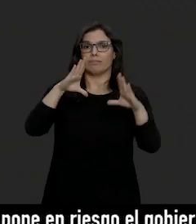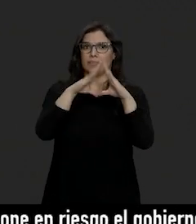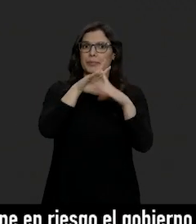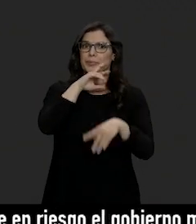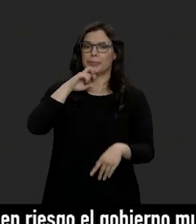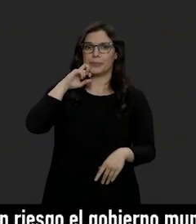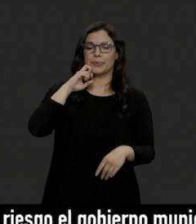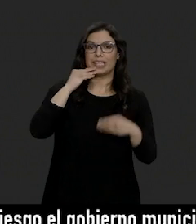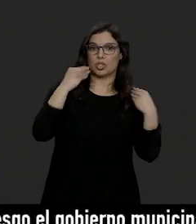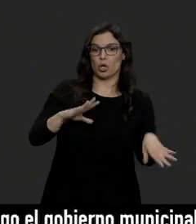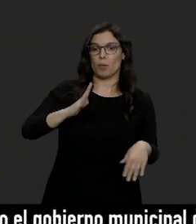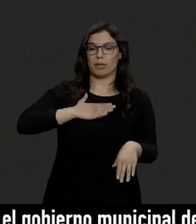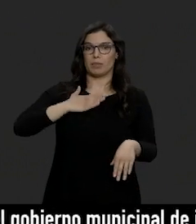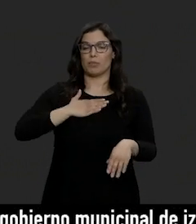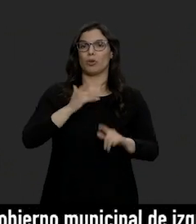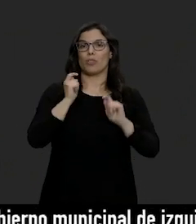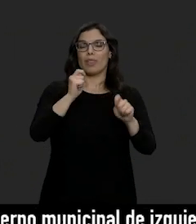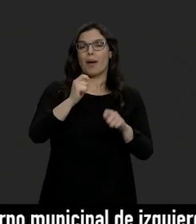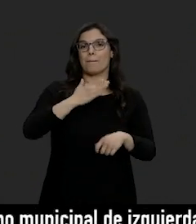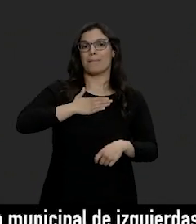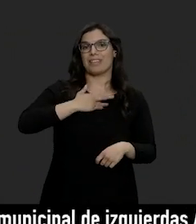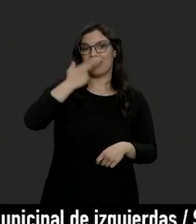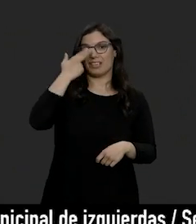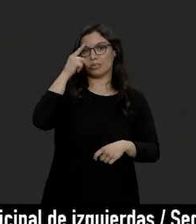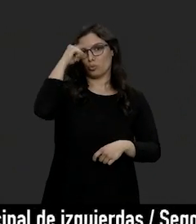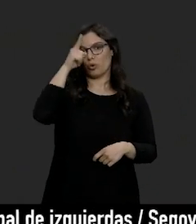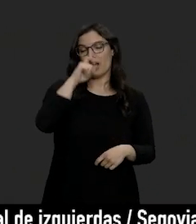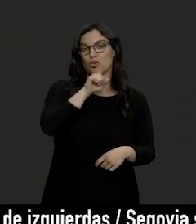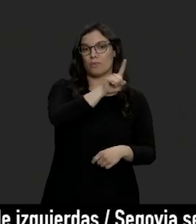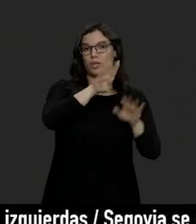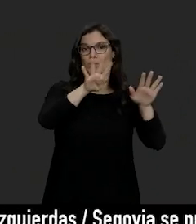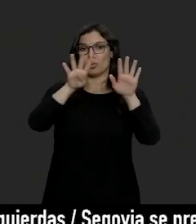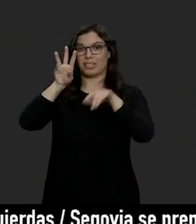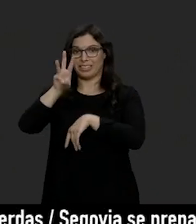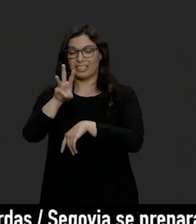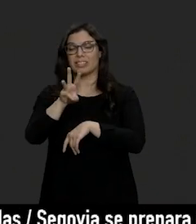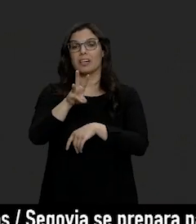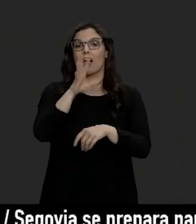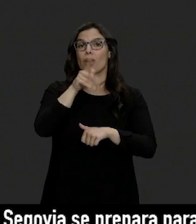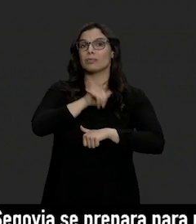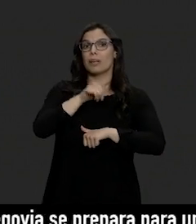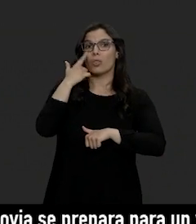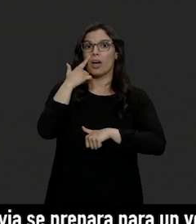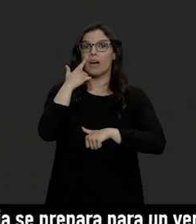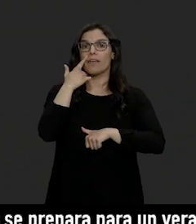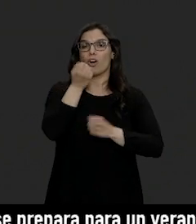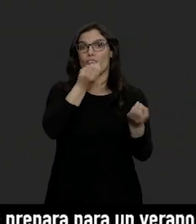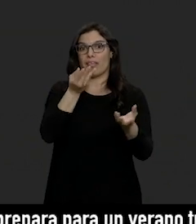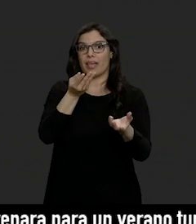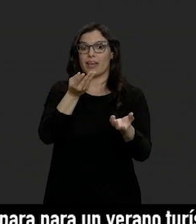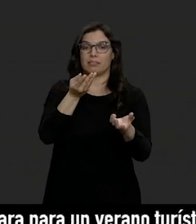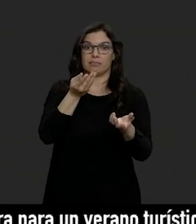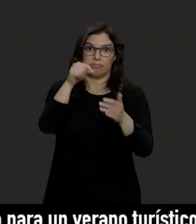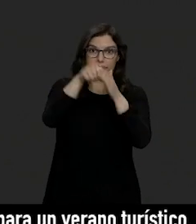histórico patrimonial. Fue declarado bien de interés cultural en 1993. Estamos a la espera de poderles